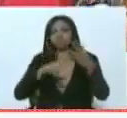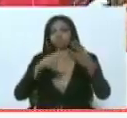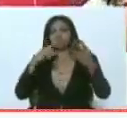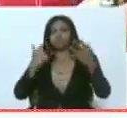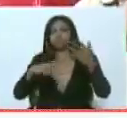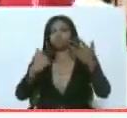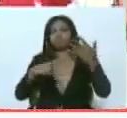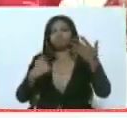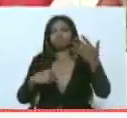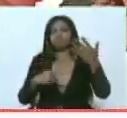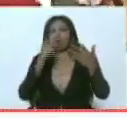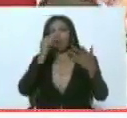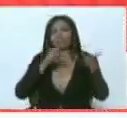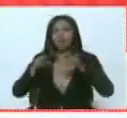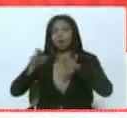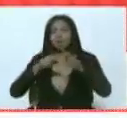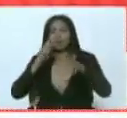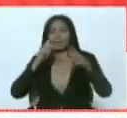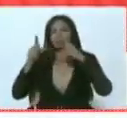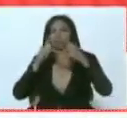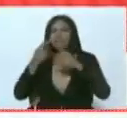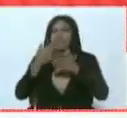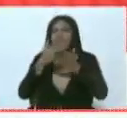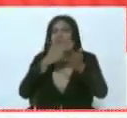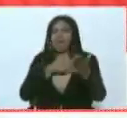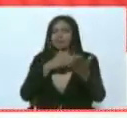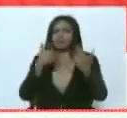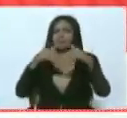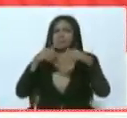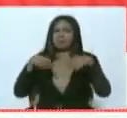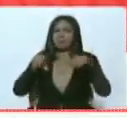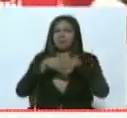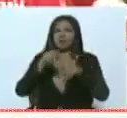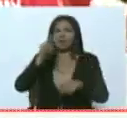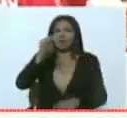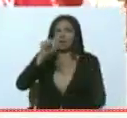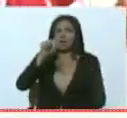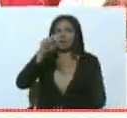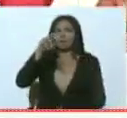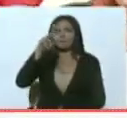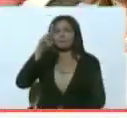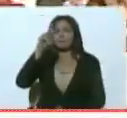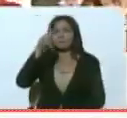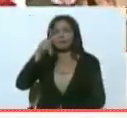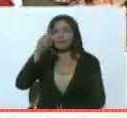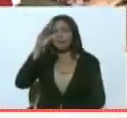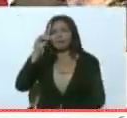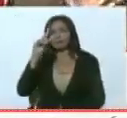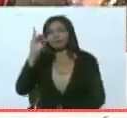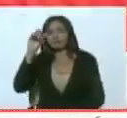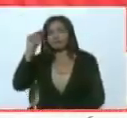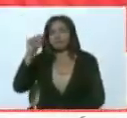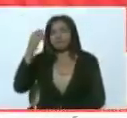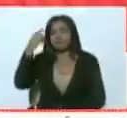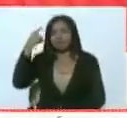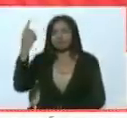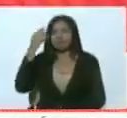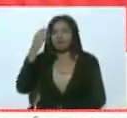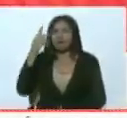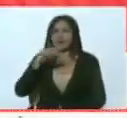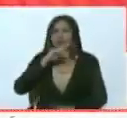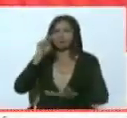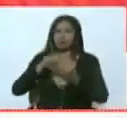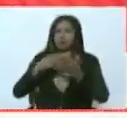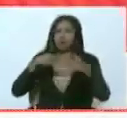político. Rodolfo era militante de algo que llamaban el MPDIN, Movimiento Pro Defensa de las Ideas Nacionalistas.